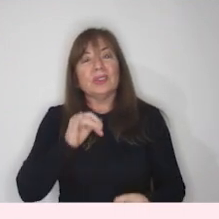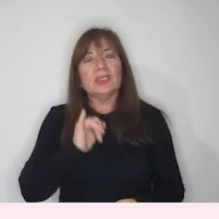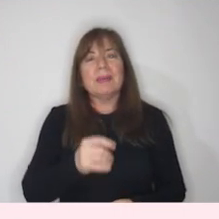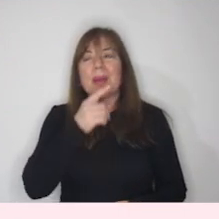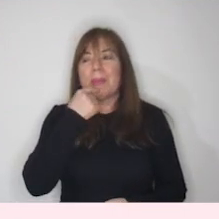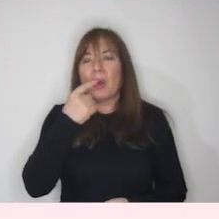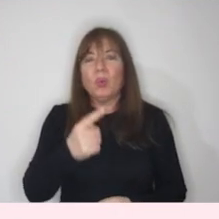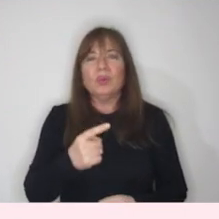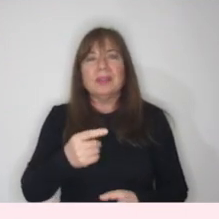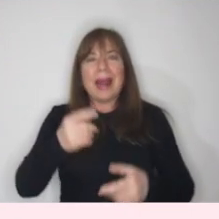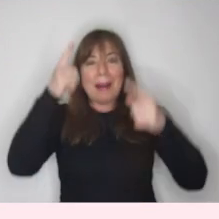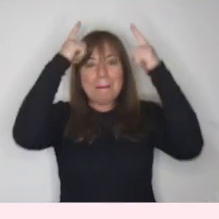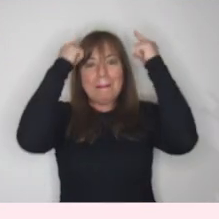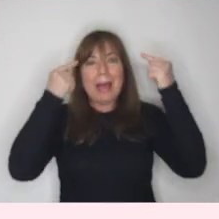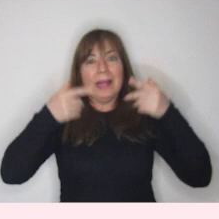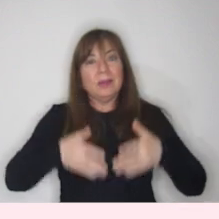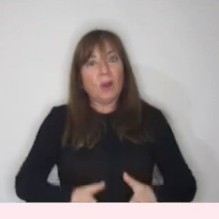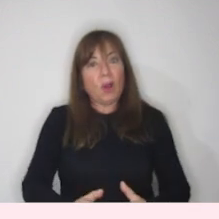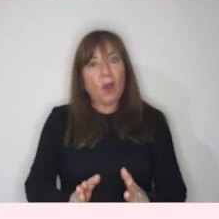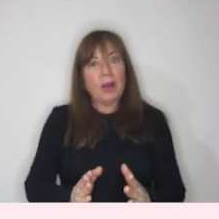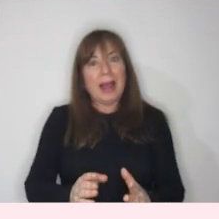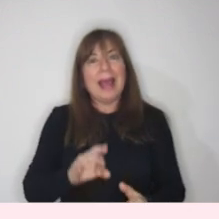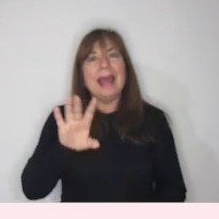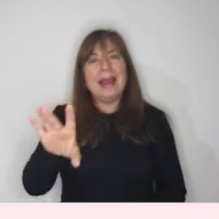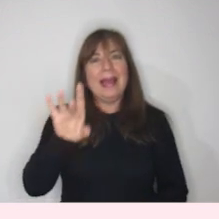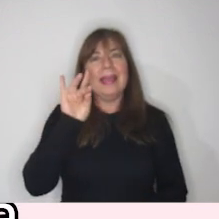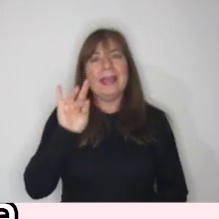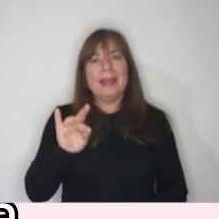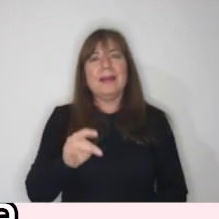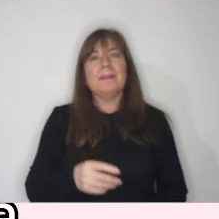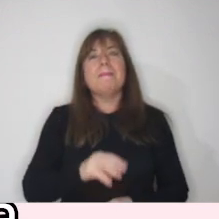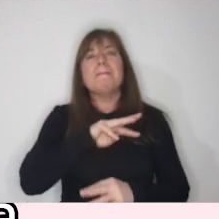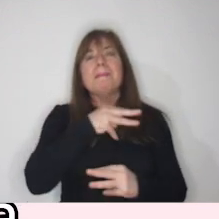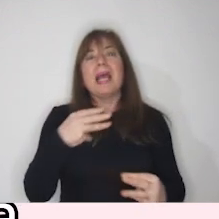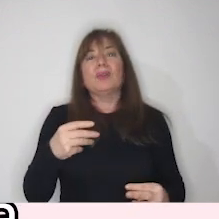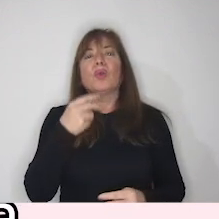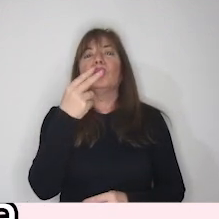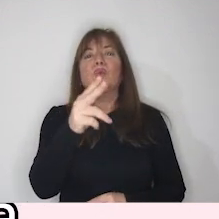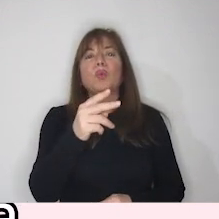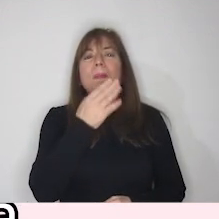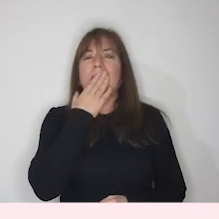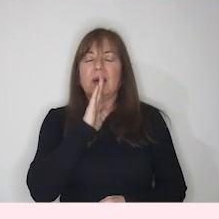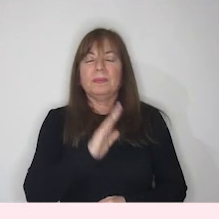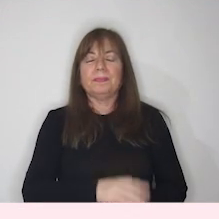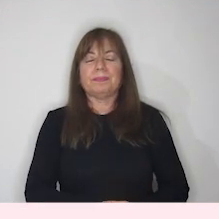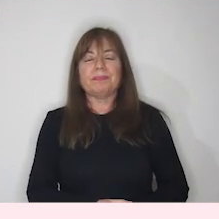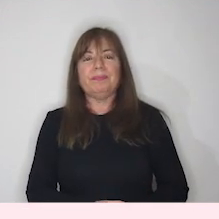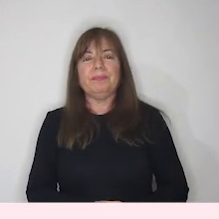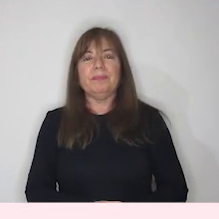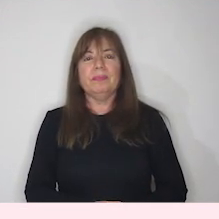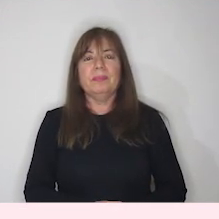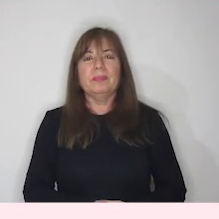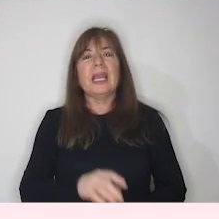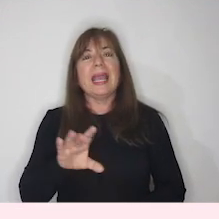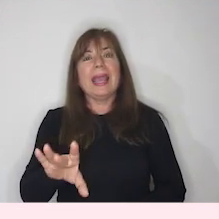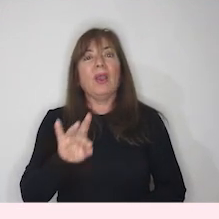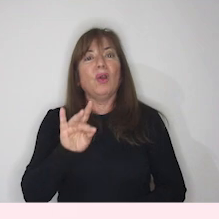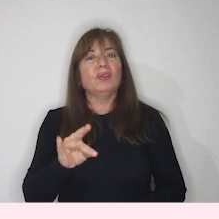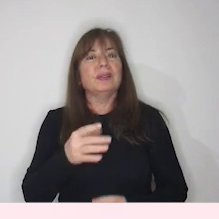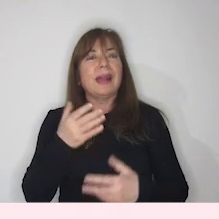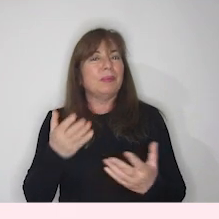dolor, solo algunos pueden servirnos. Por esto siempre debes consultar con matrona para poder elegir tu método